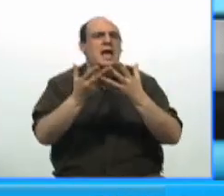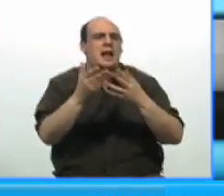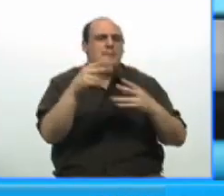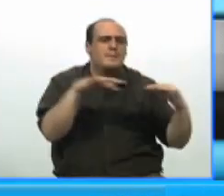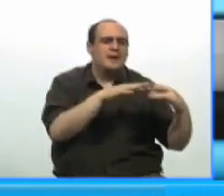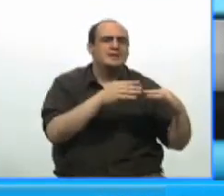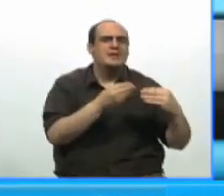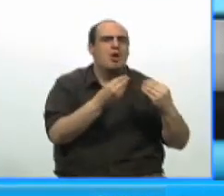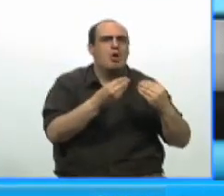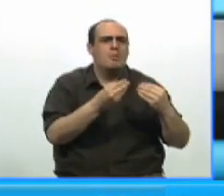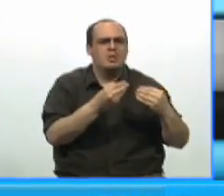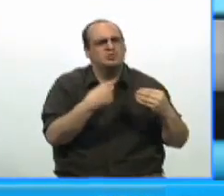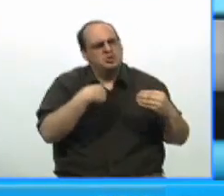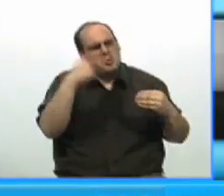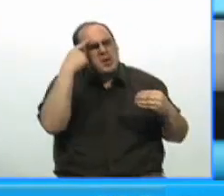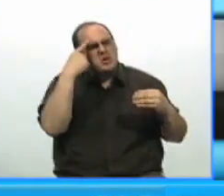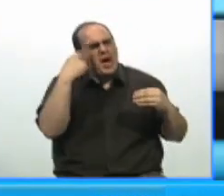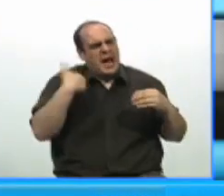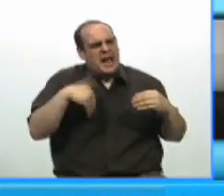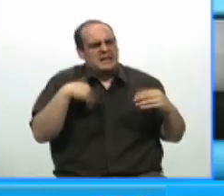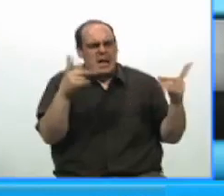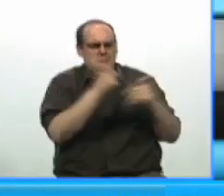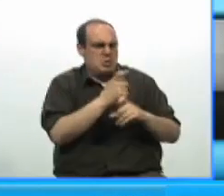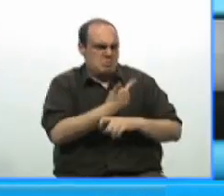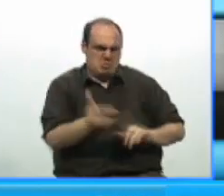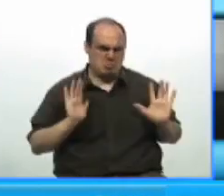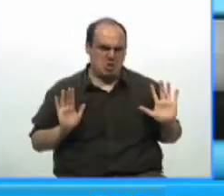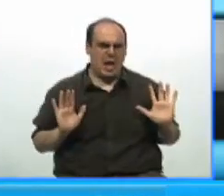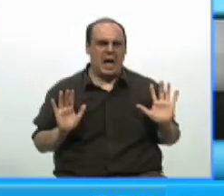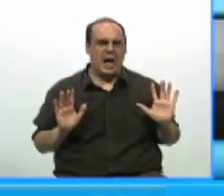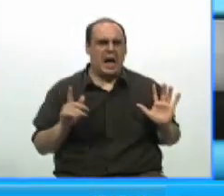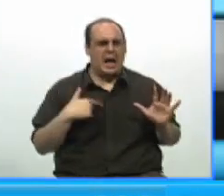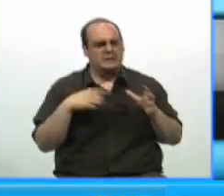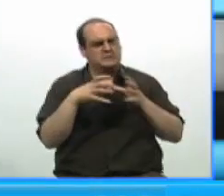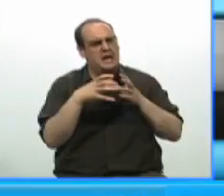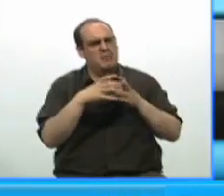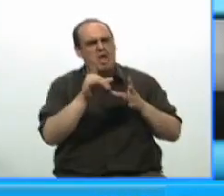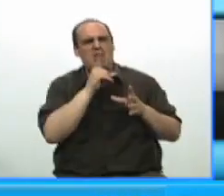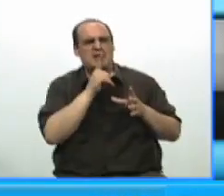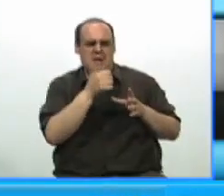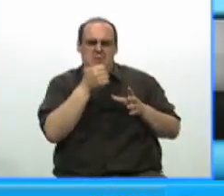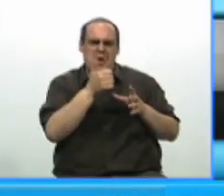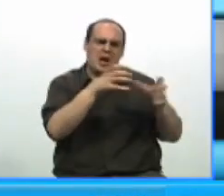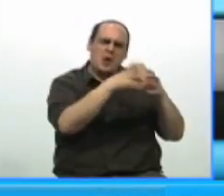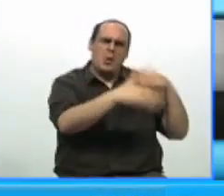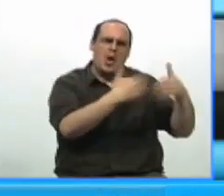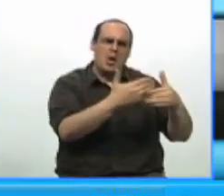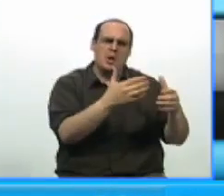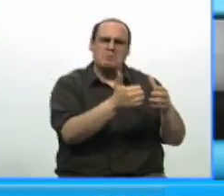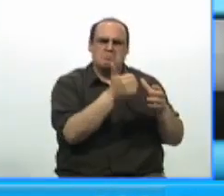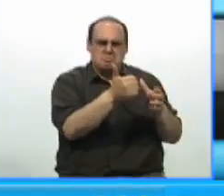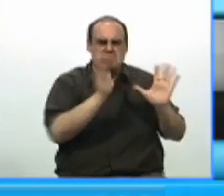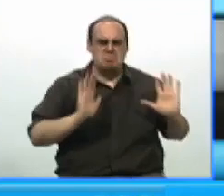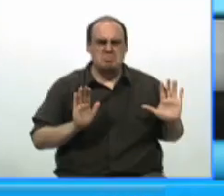no va a tener problemas Argentina con los jugadores que tiene, con su cuerpo técnico. Me parece que estamos en condiciones de ojalá que sea un deseo y que sea